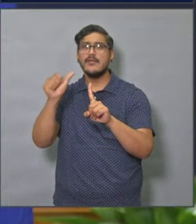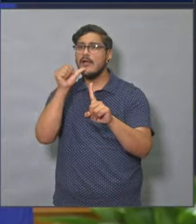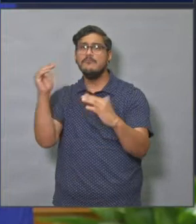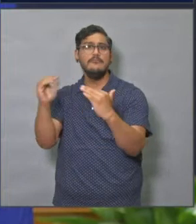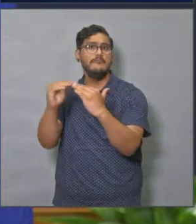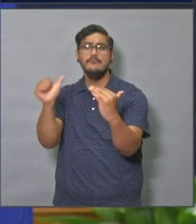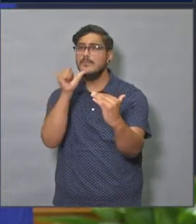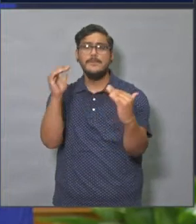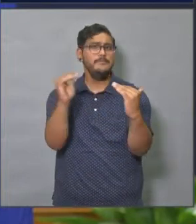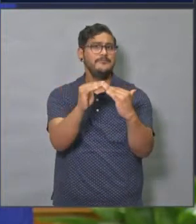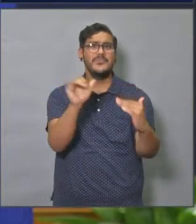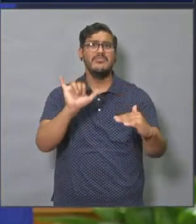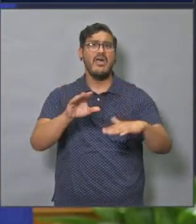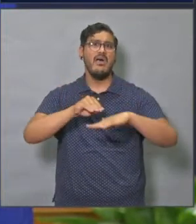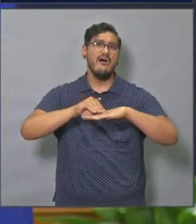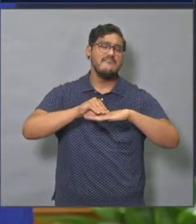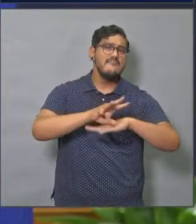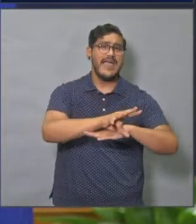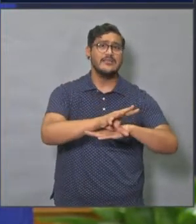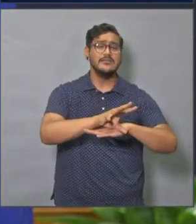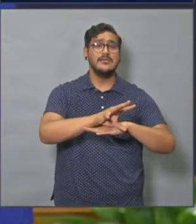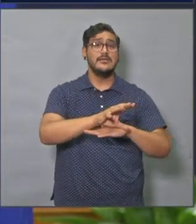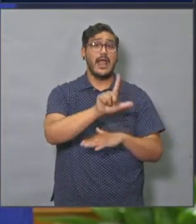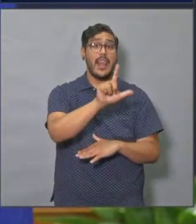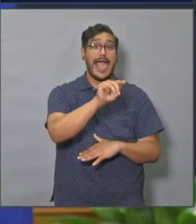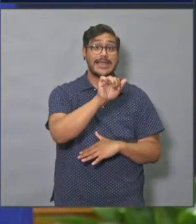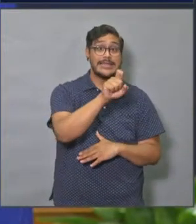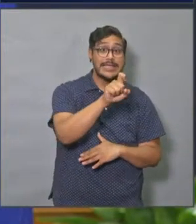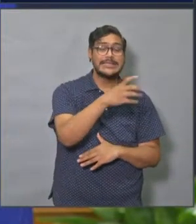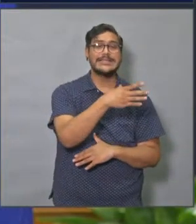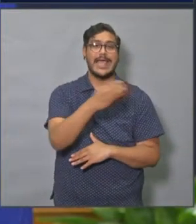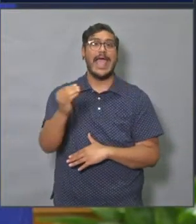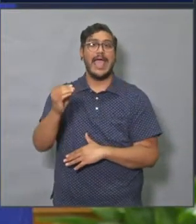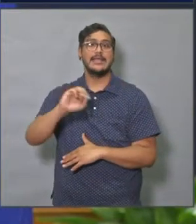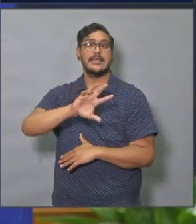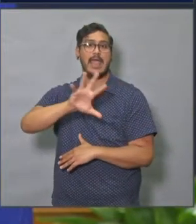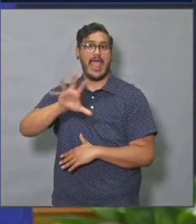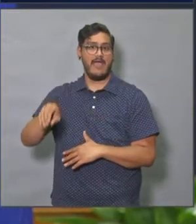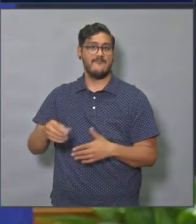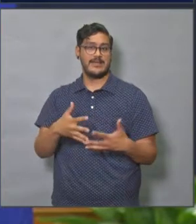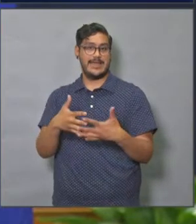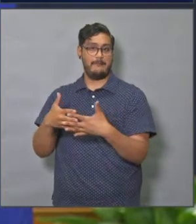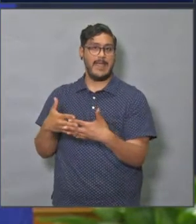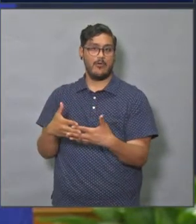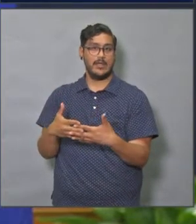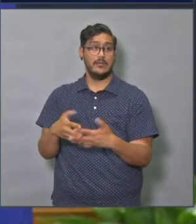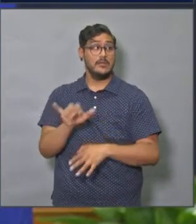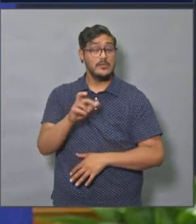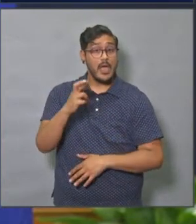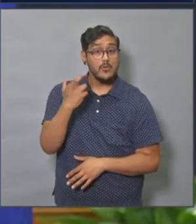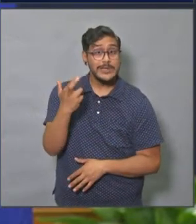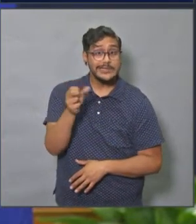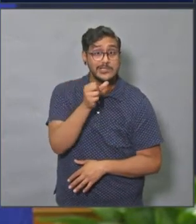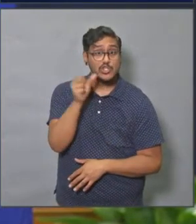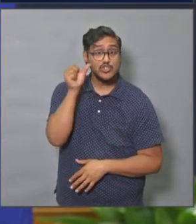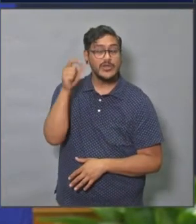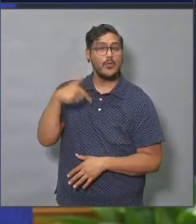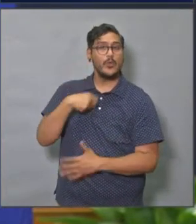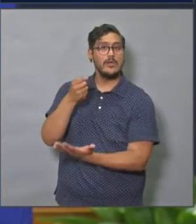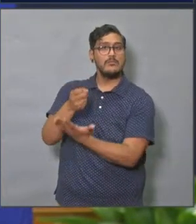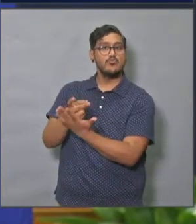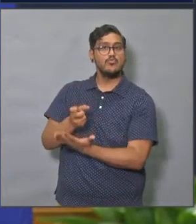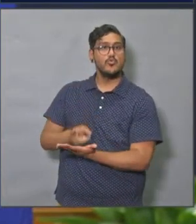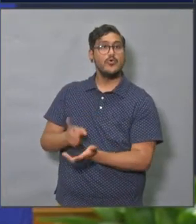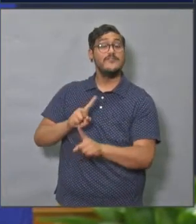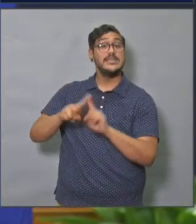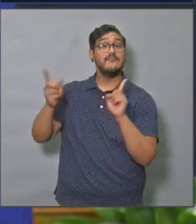comunidades africanoamericanos y también latinos. Por eso, la Junta de Supervisores ayer aprobó varias